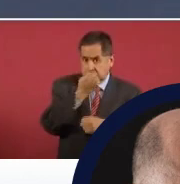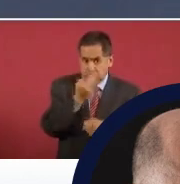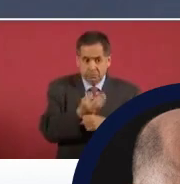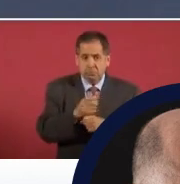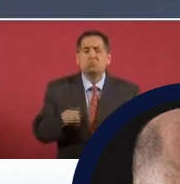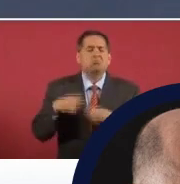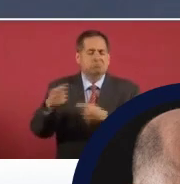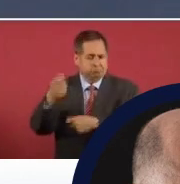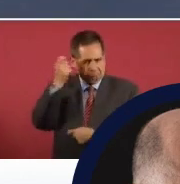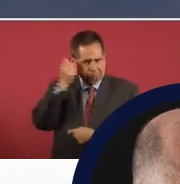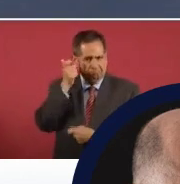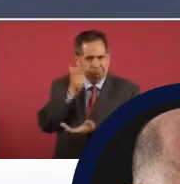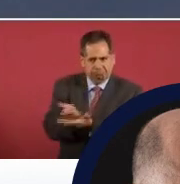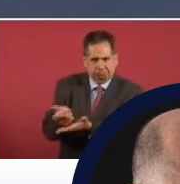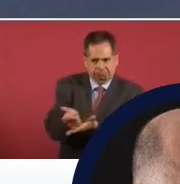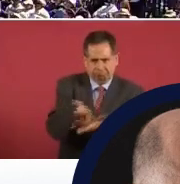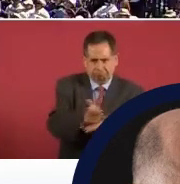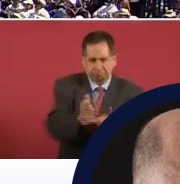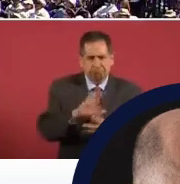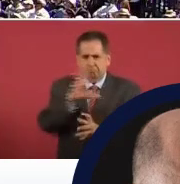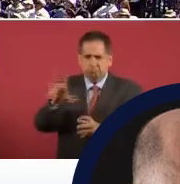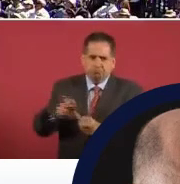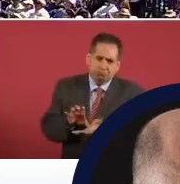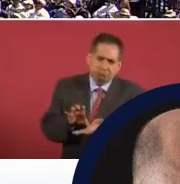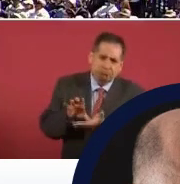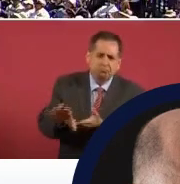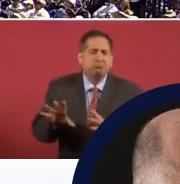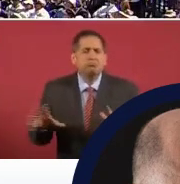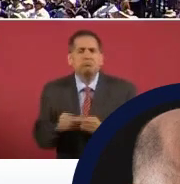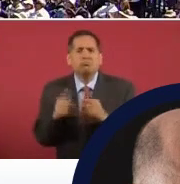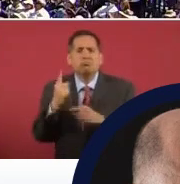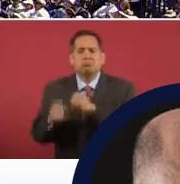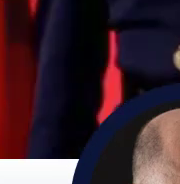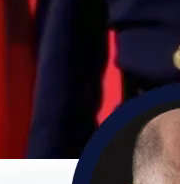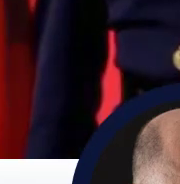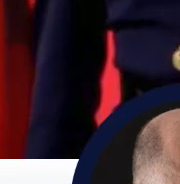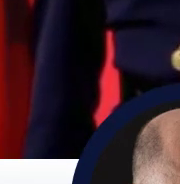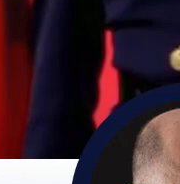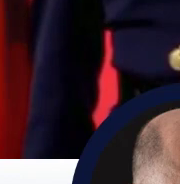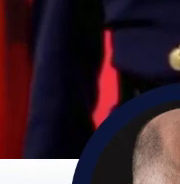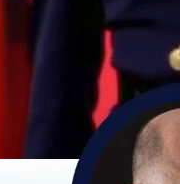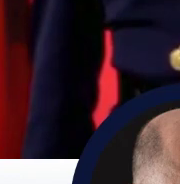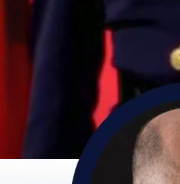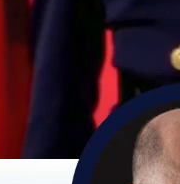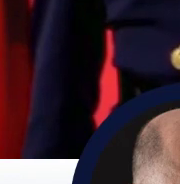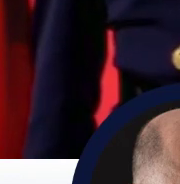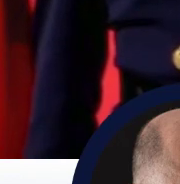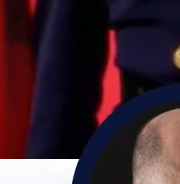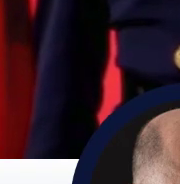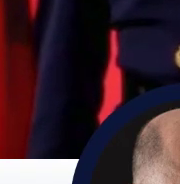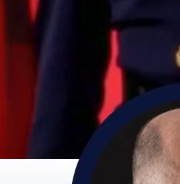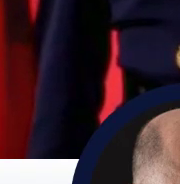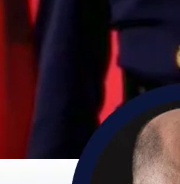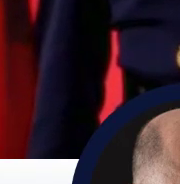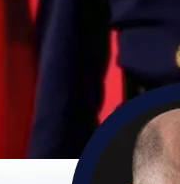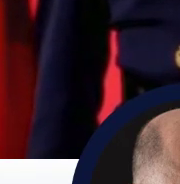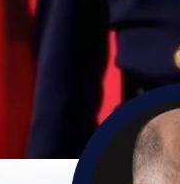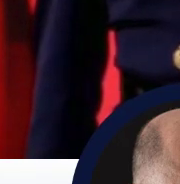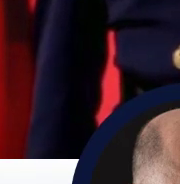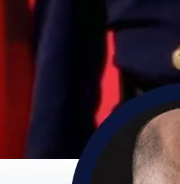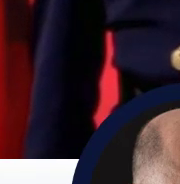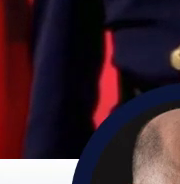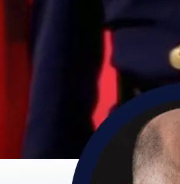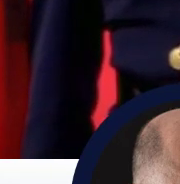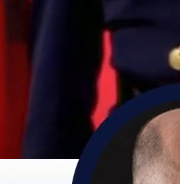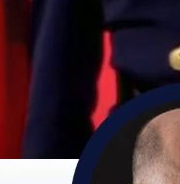anteriores. Y la economía, que puede que no sea su culpa, la economía sí requiere la generación de empleos.